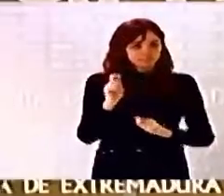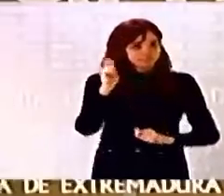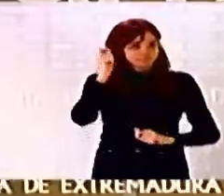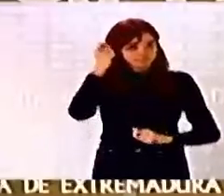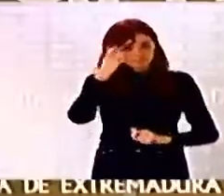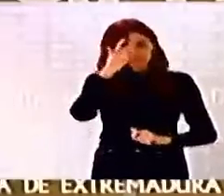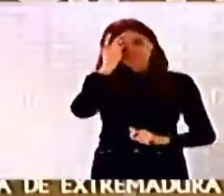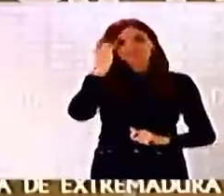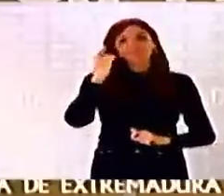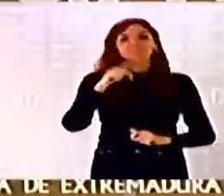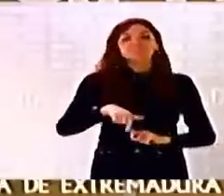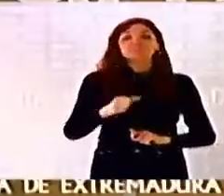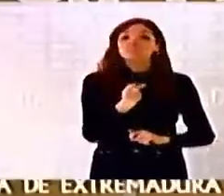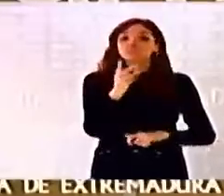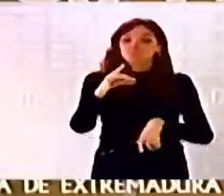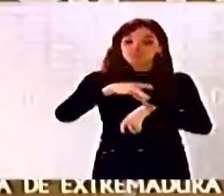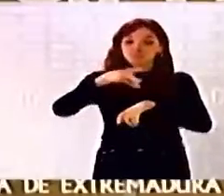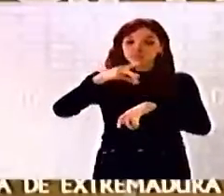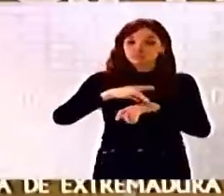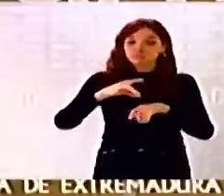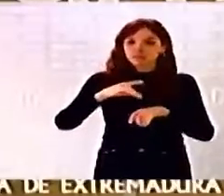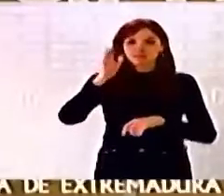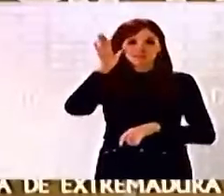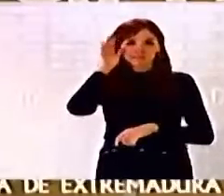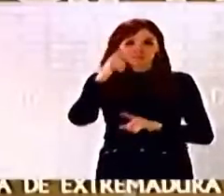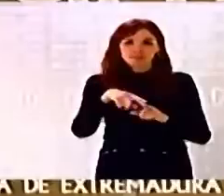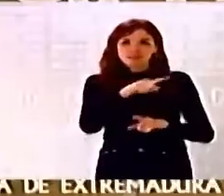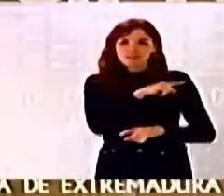Cifras de incidencia que todavía están muy altas.